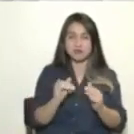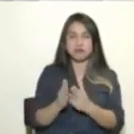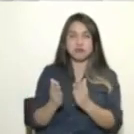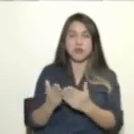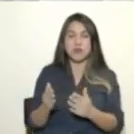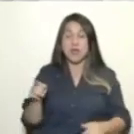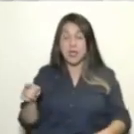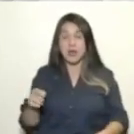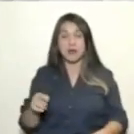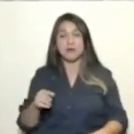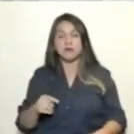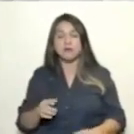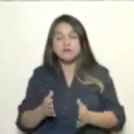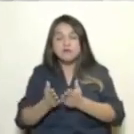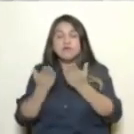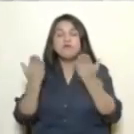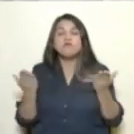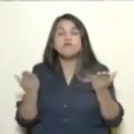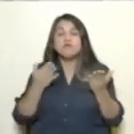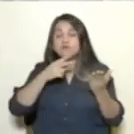con el libro cuando lo abrió? Lo olorosó.